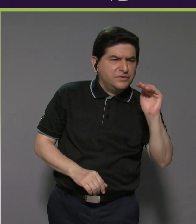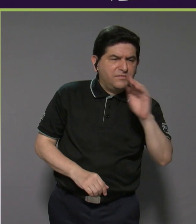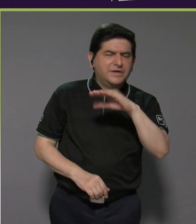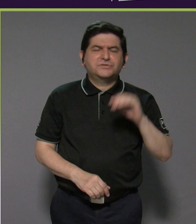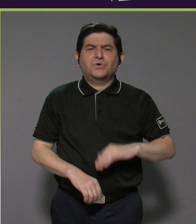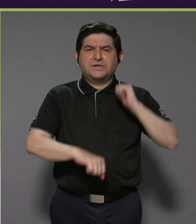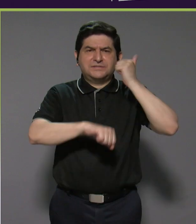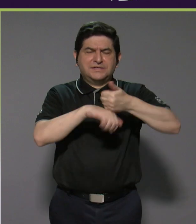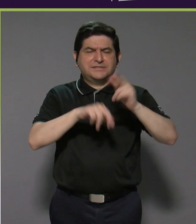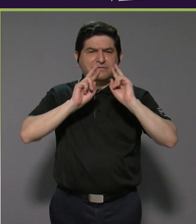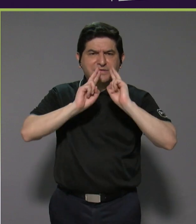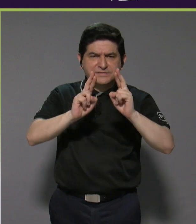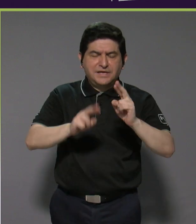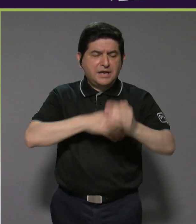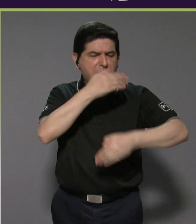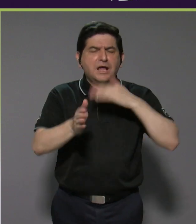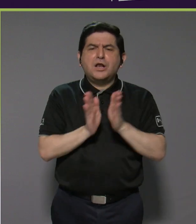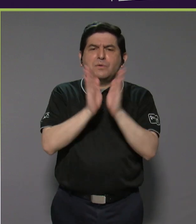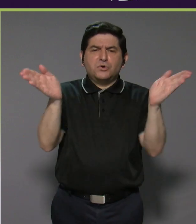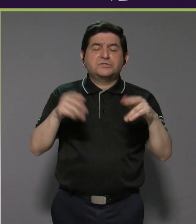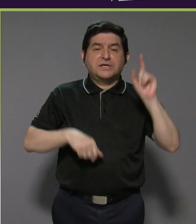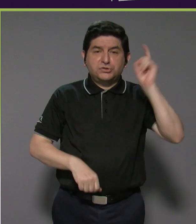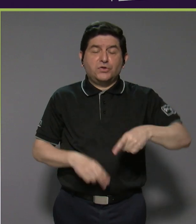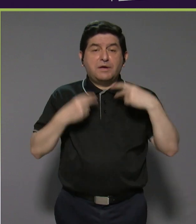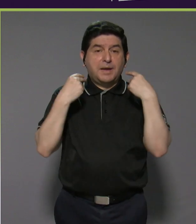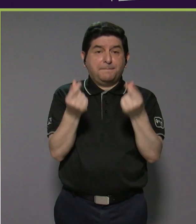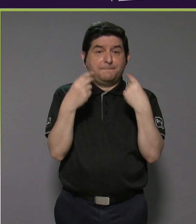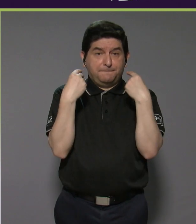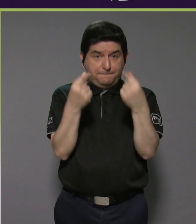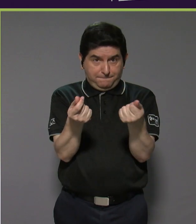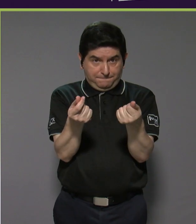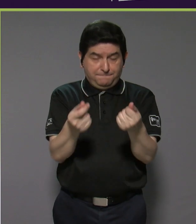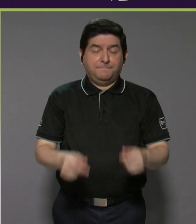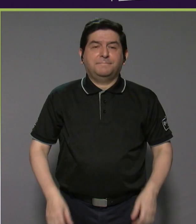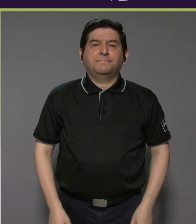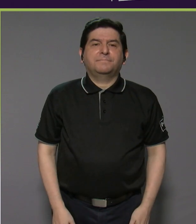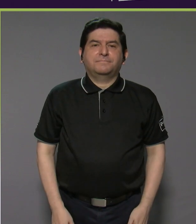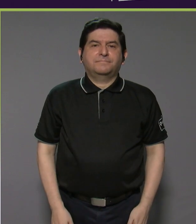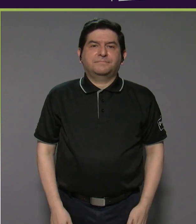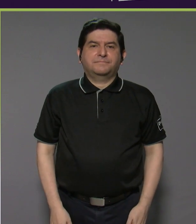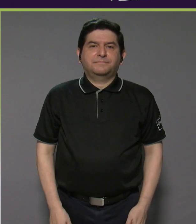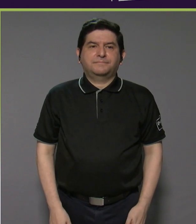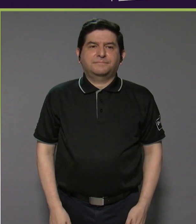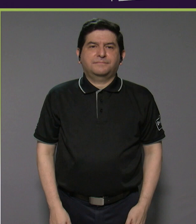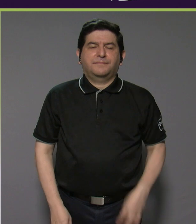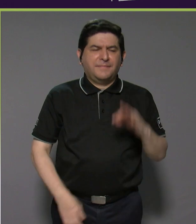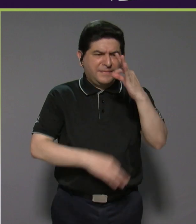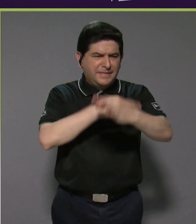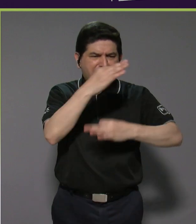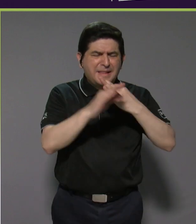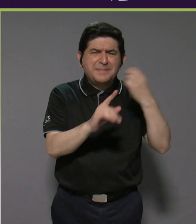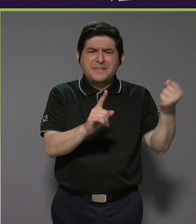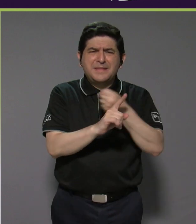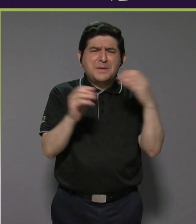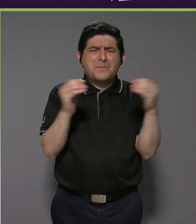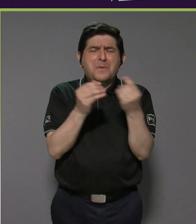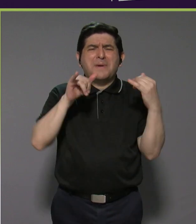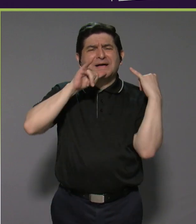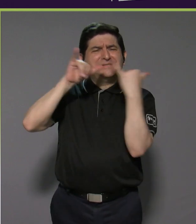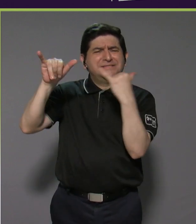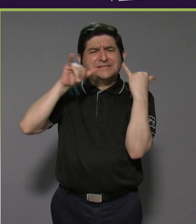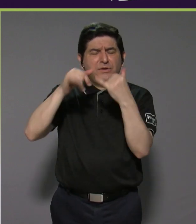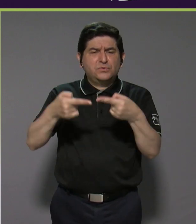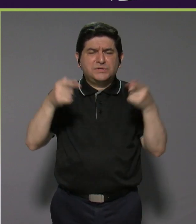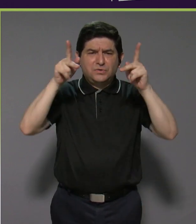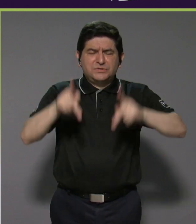resoluciones, y el trámite en general debe ser un trámite más expedito. ¿Cuál es el tipo de violencia que más se denuncia